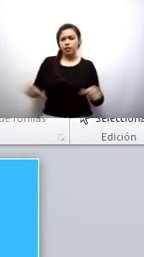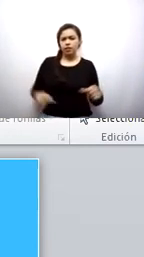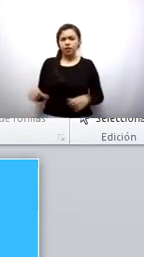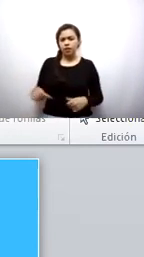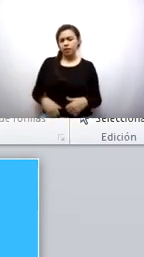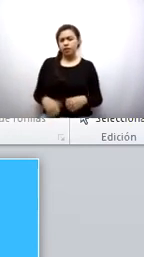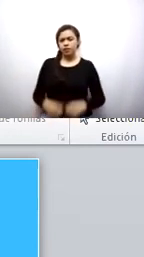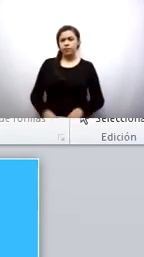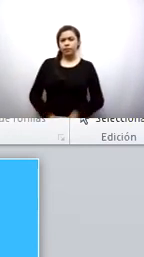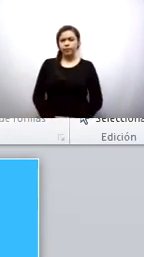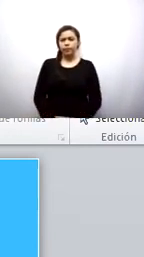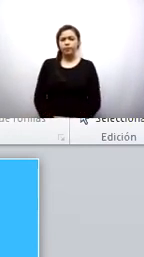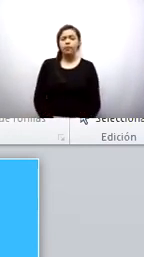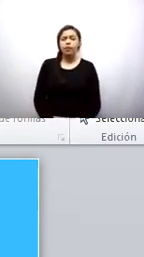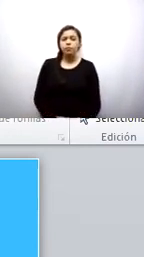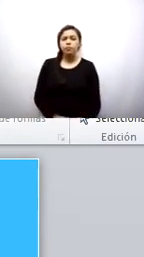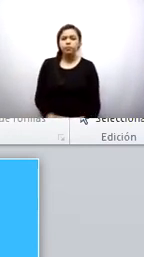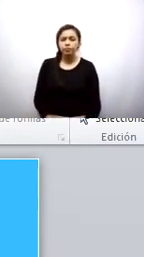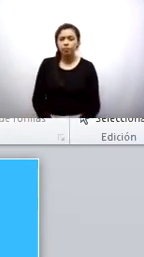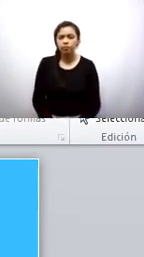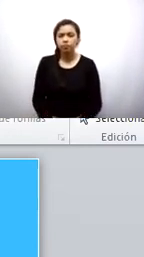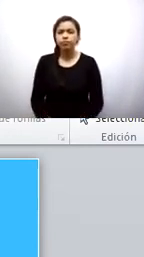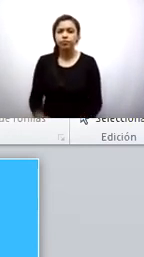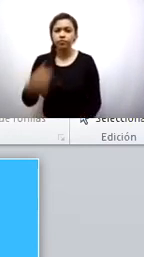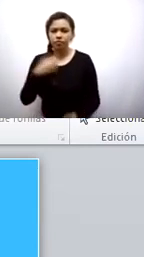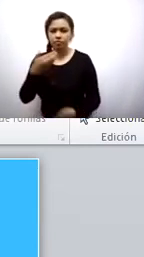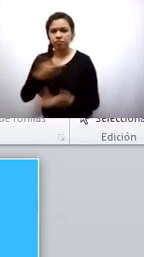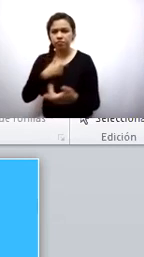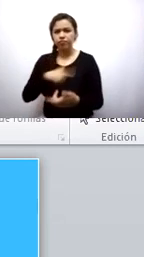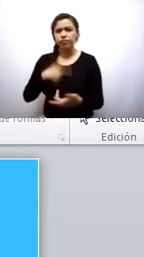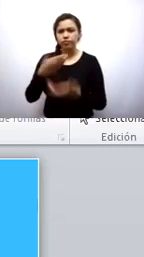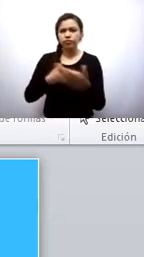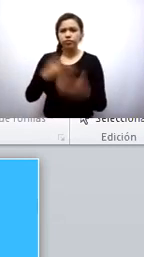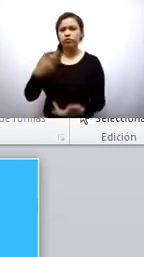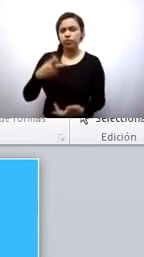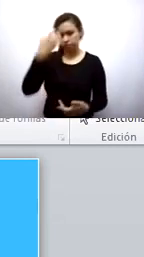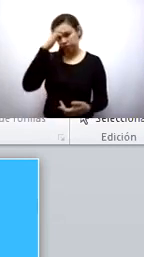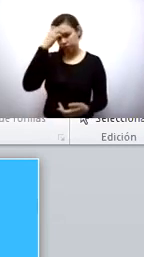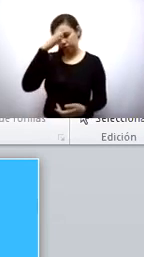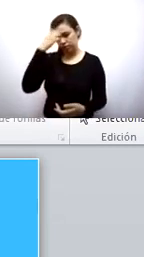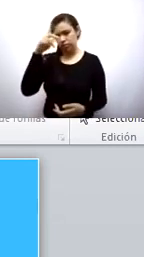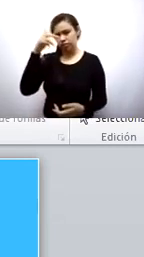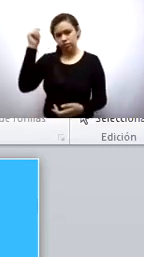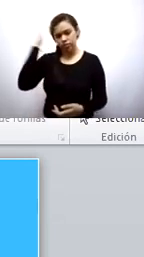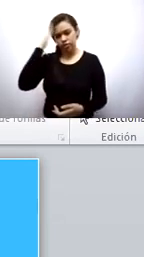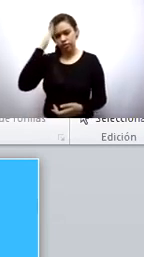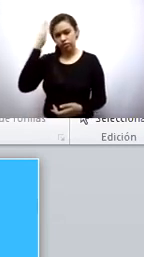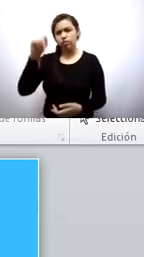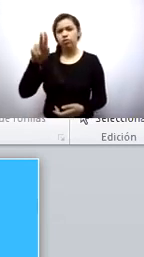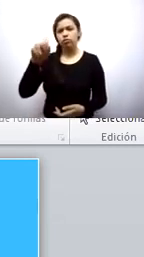de. Aquí me gustaría compartirte un poquito de lo que es la experiencia en tutoría, en lo que